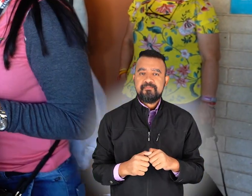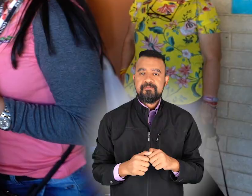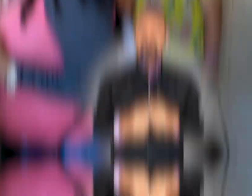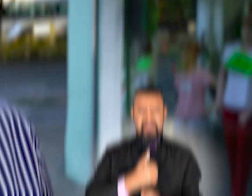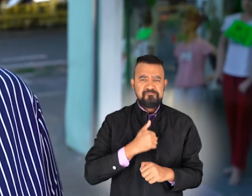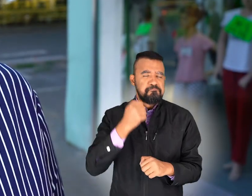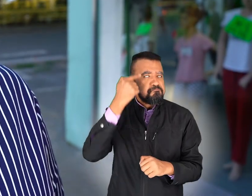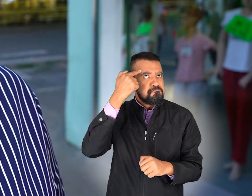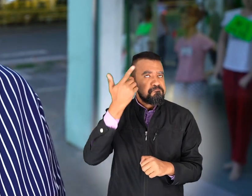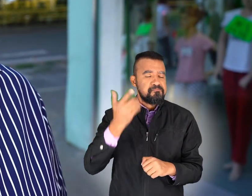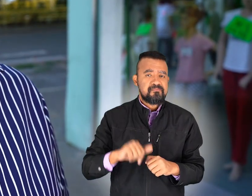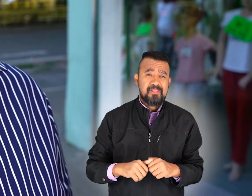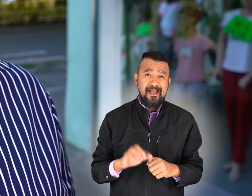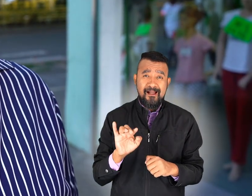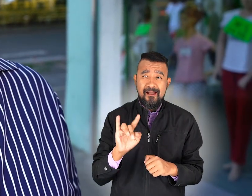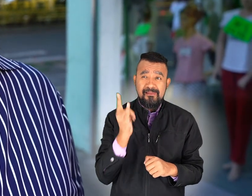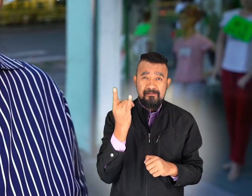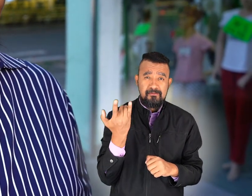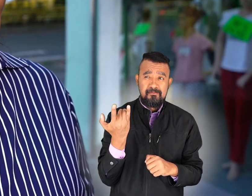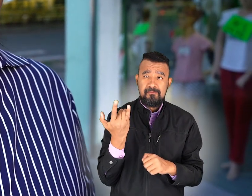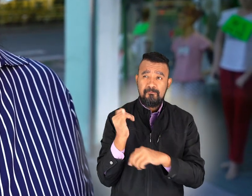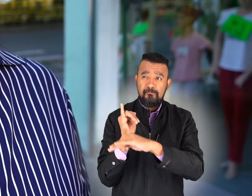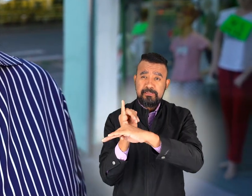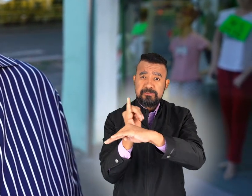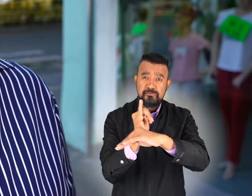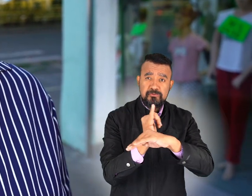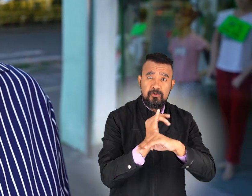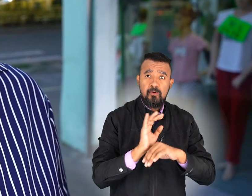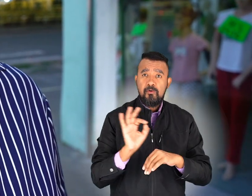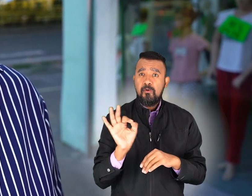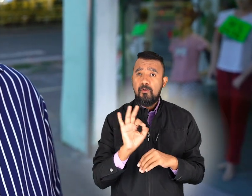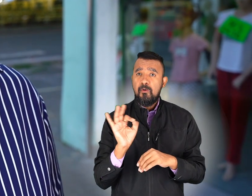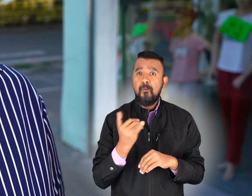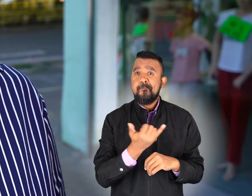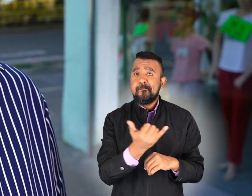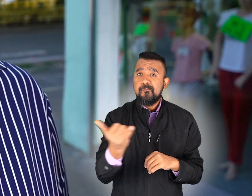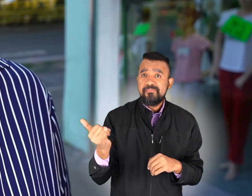transformación. Pues yo creo que ninguna otra